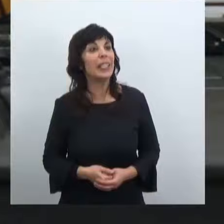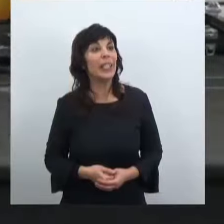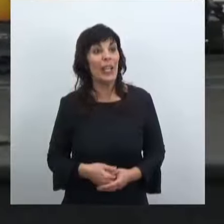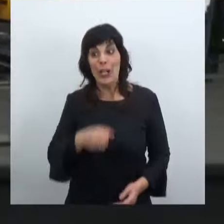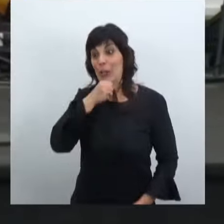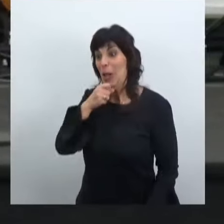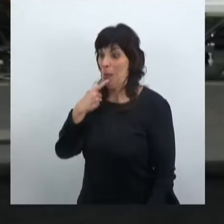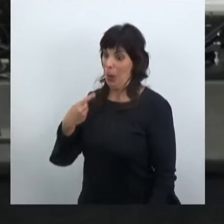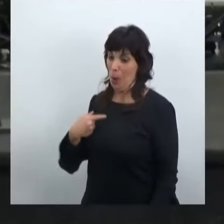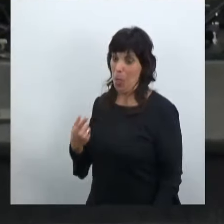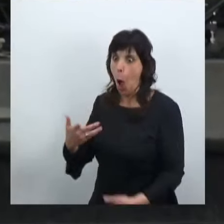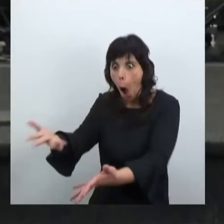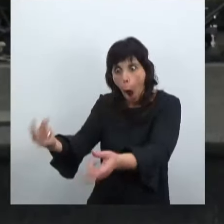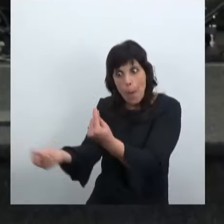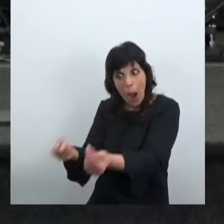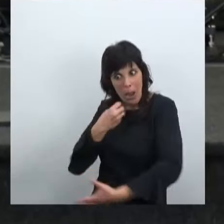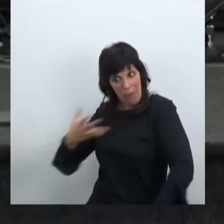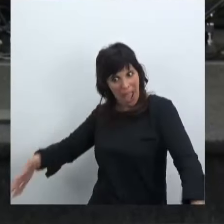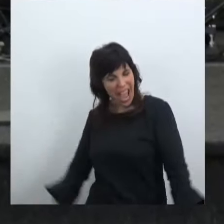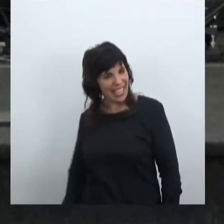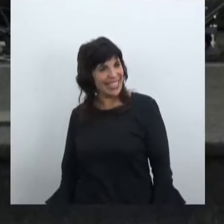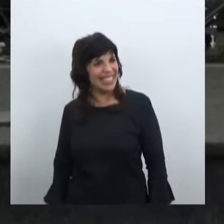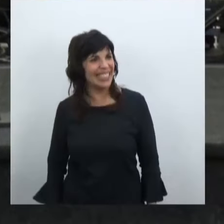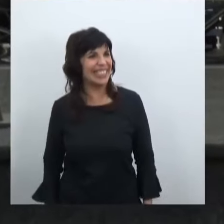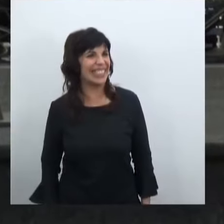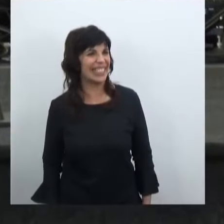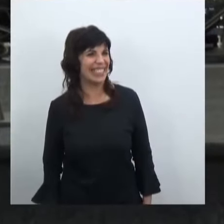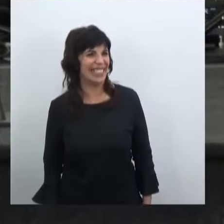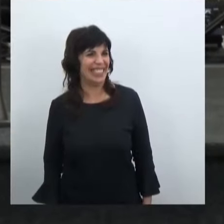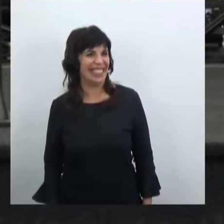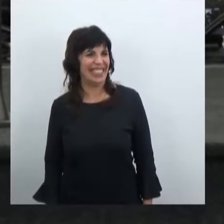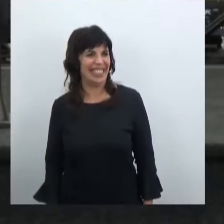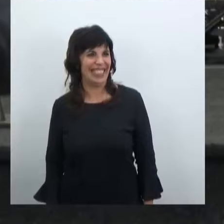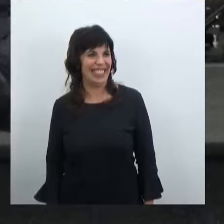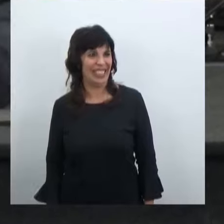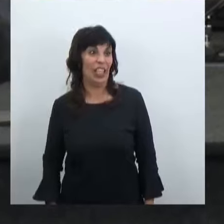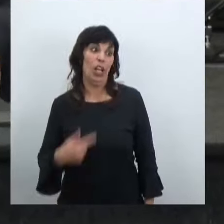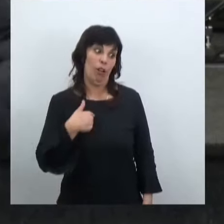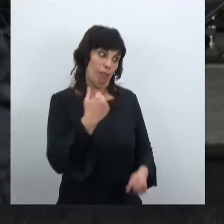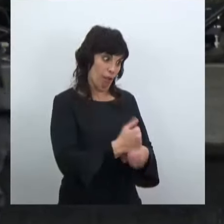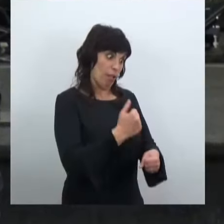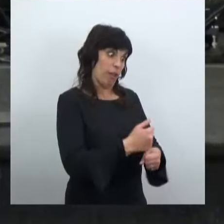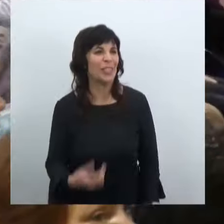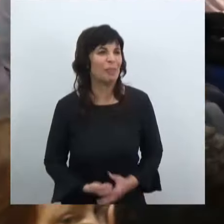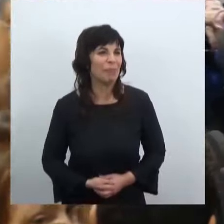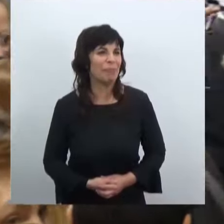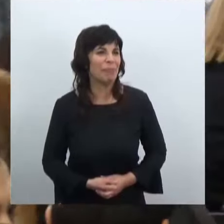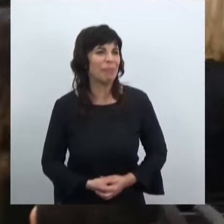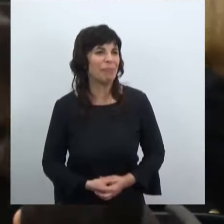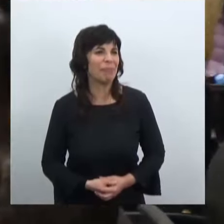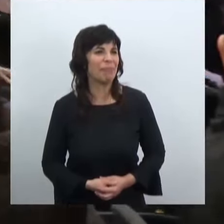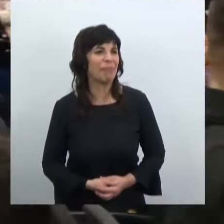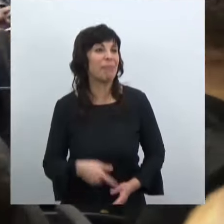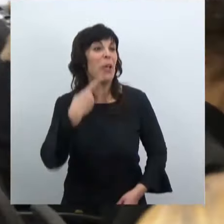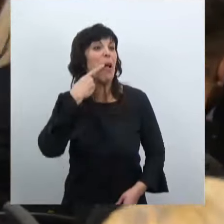Y me dice el viejo, ¿lo está haciendo bien? Digo, te quito el trabajo, el puesto de trabajo aquí. ¿Os puedo